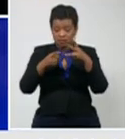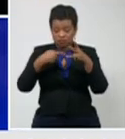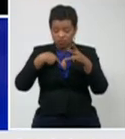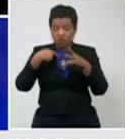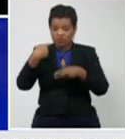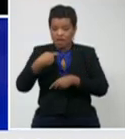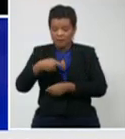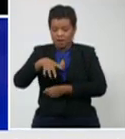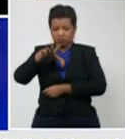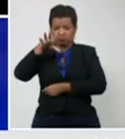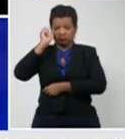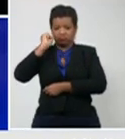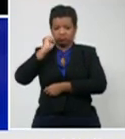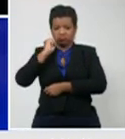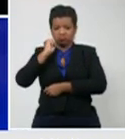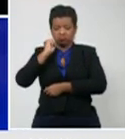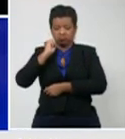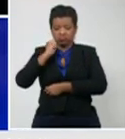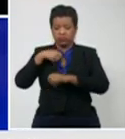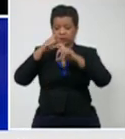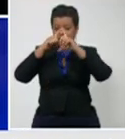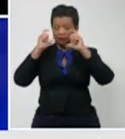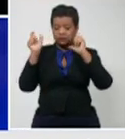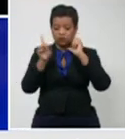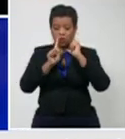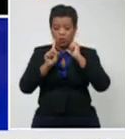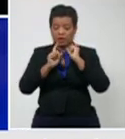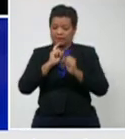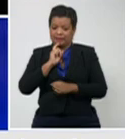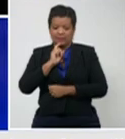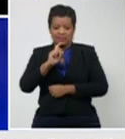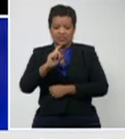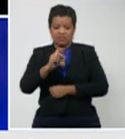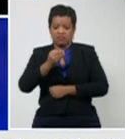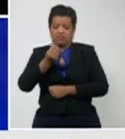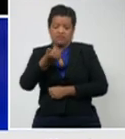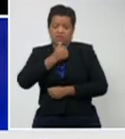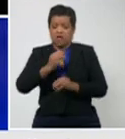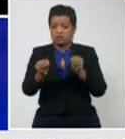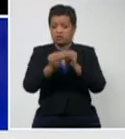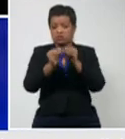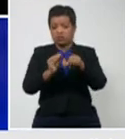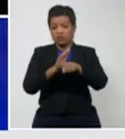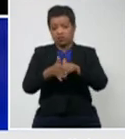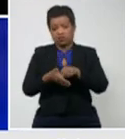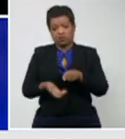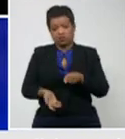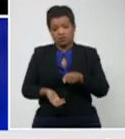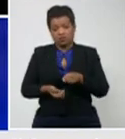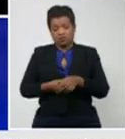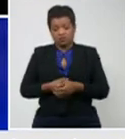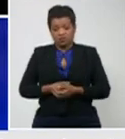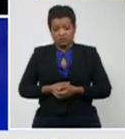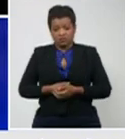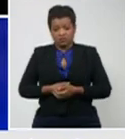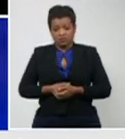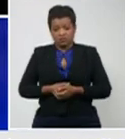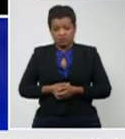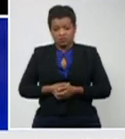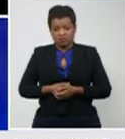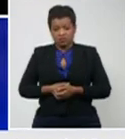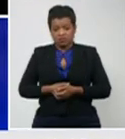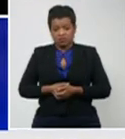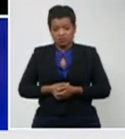me hace más débil, que lamento ni me hago menos inteligente,